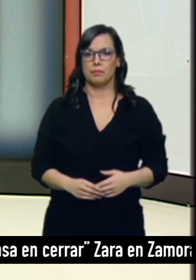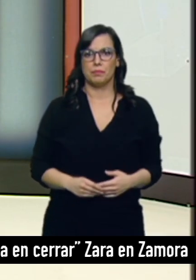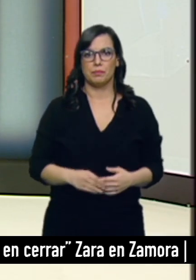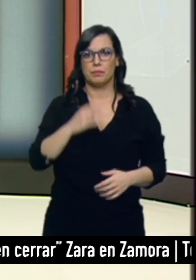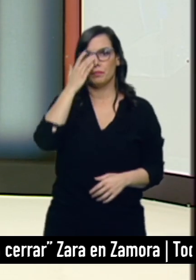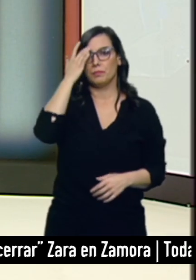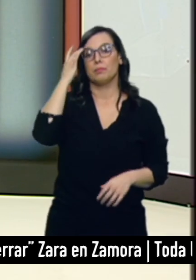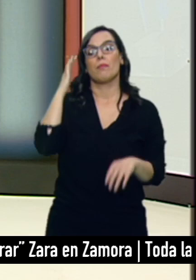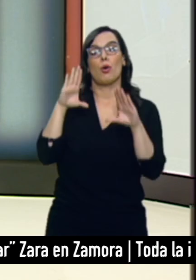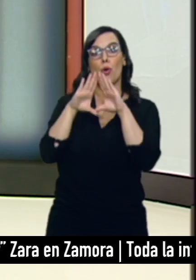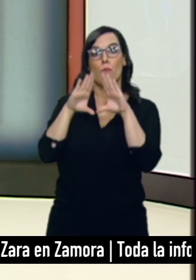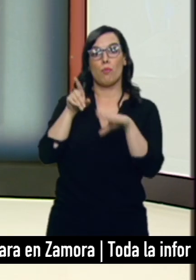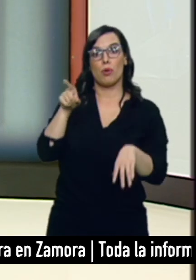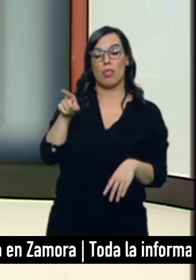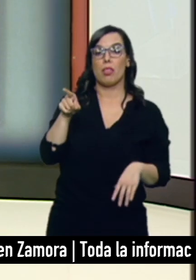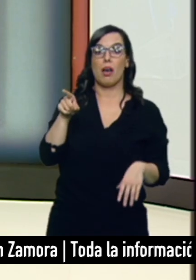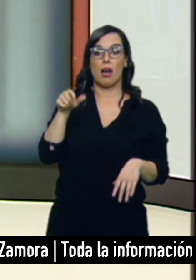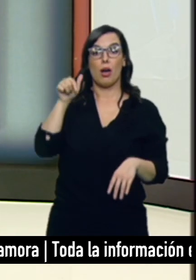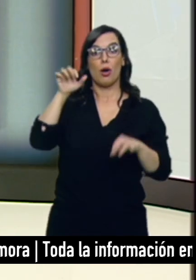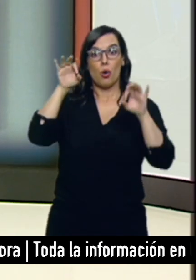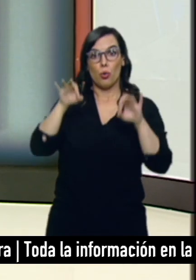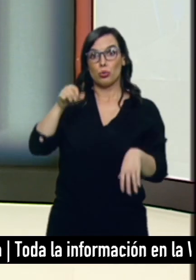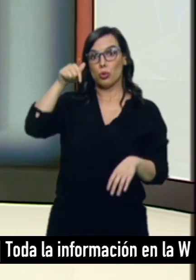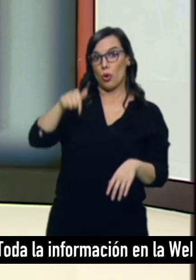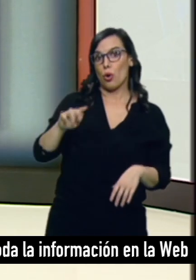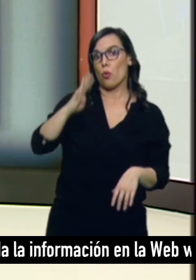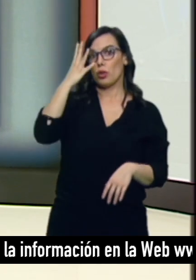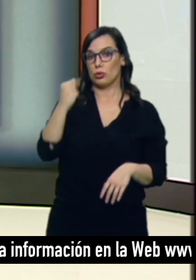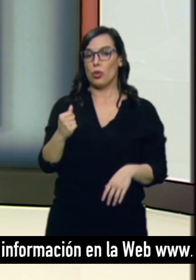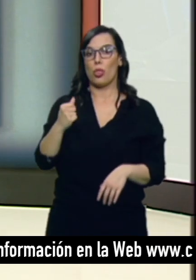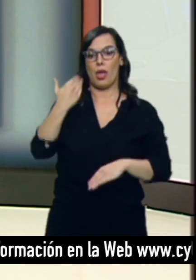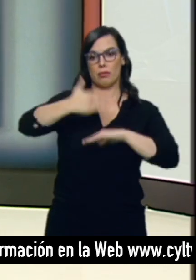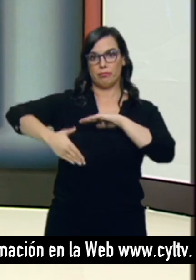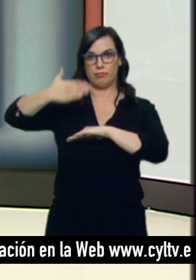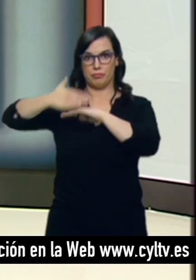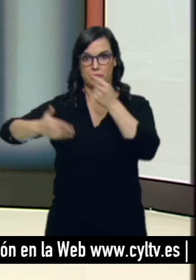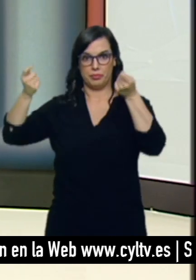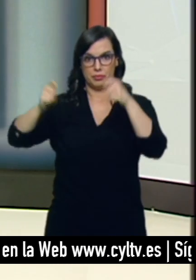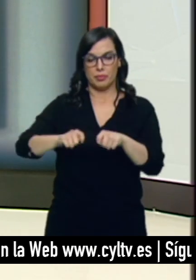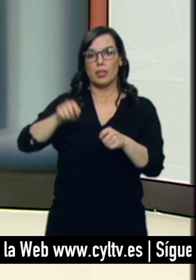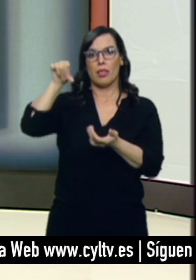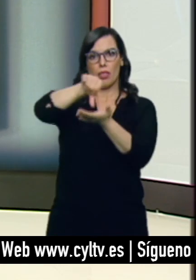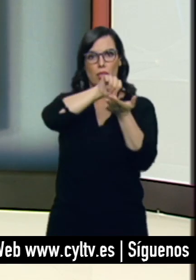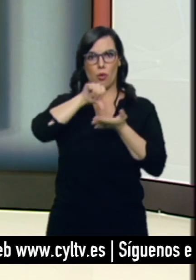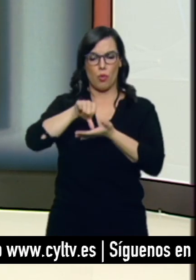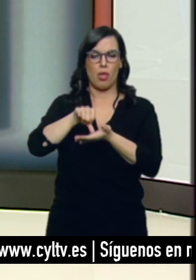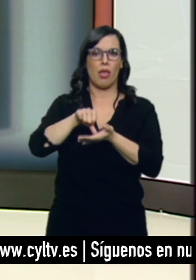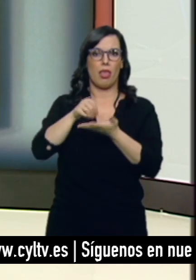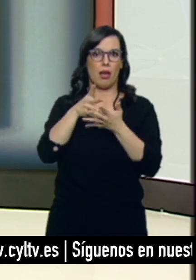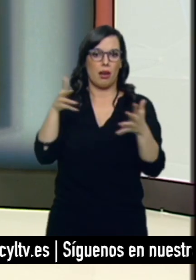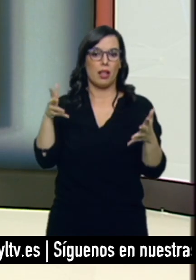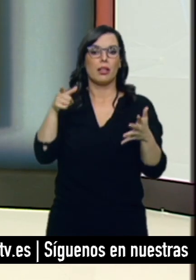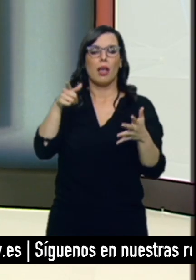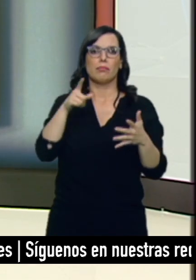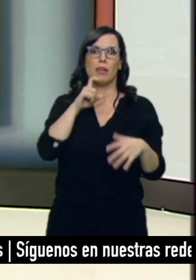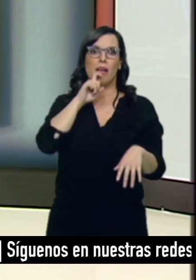La Comunidad de Madrid, que afronta hoy su cuarto día de restricciones en 10 grandes municipios, incluida la capital, ha comunicado un desplome